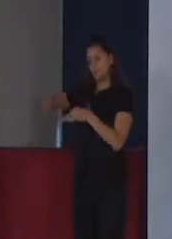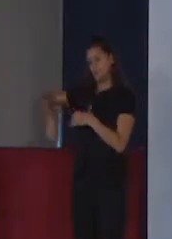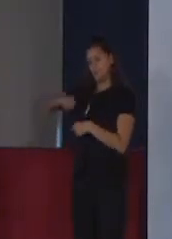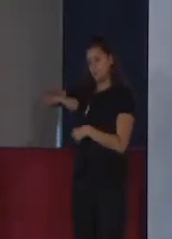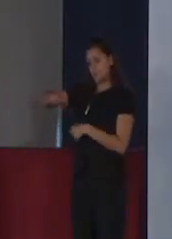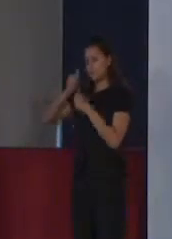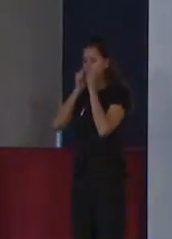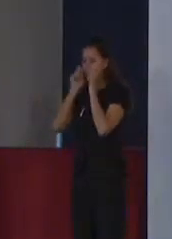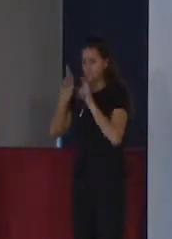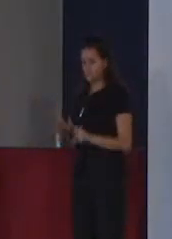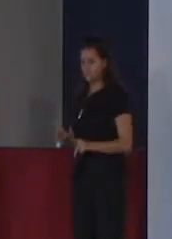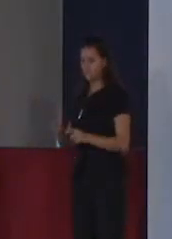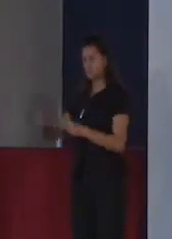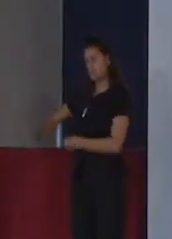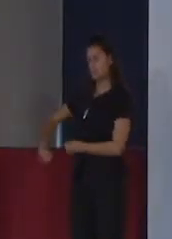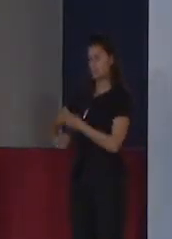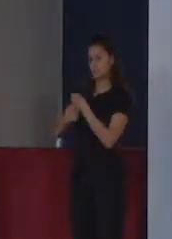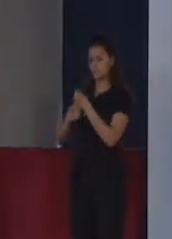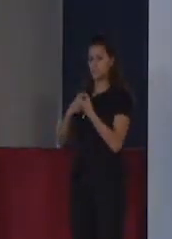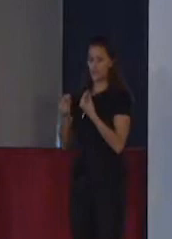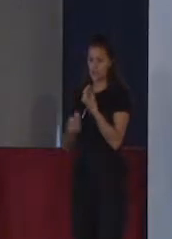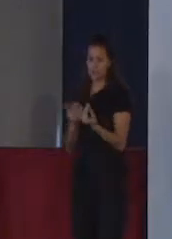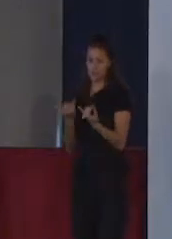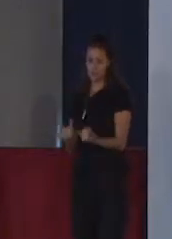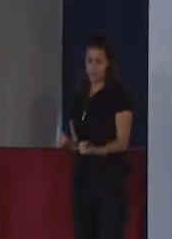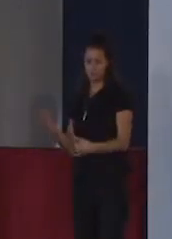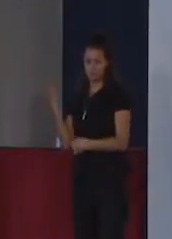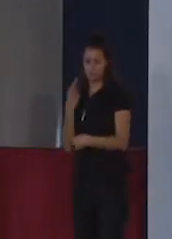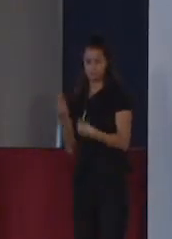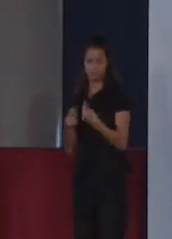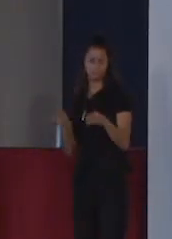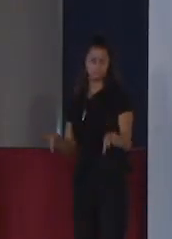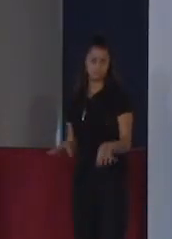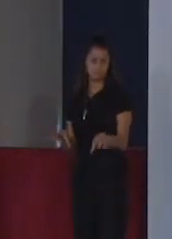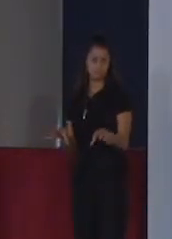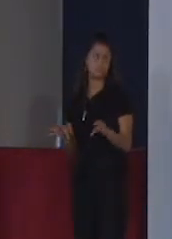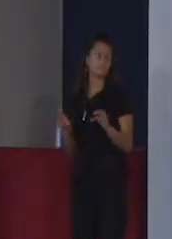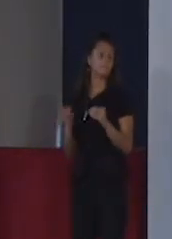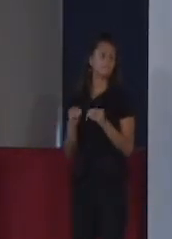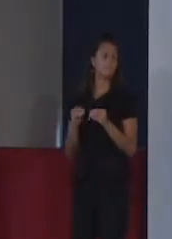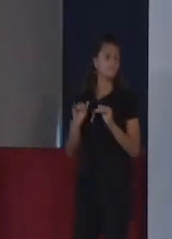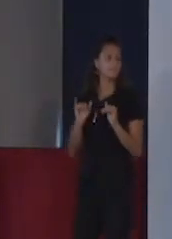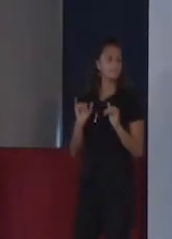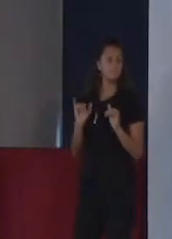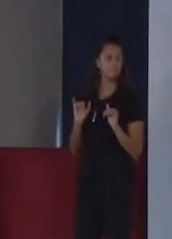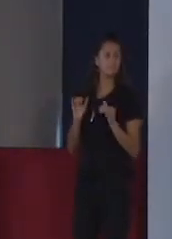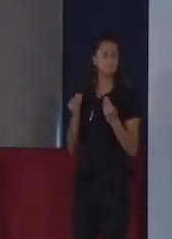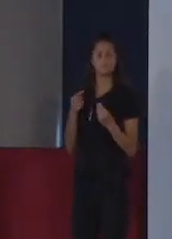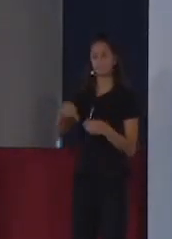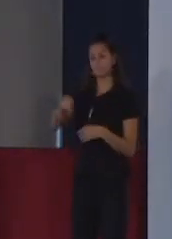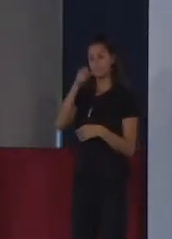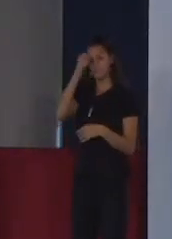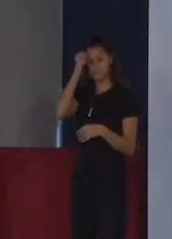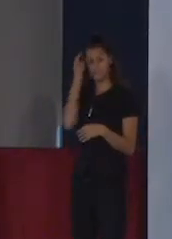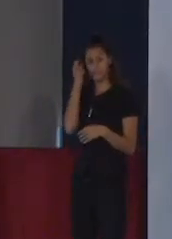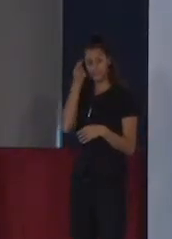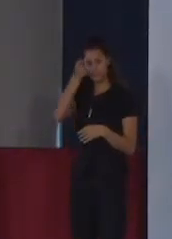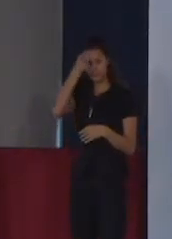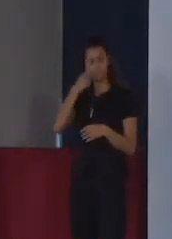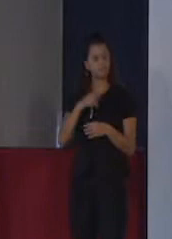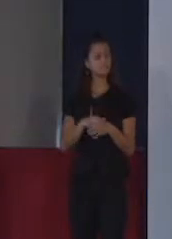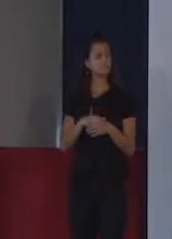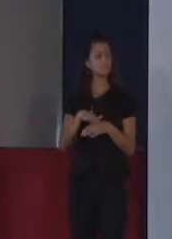Derechos Humanos nos está apoyando para la realización de este evento. Y ya, para que lo tengamos en cuenta, les vamos a